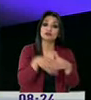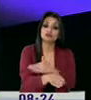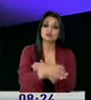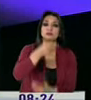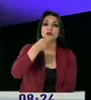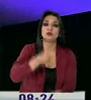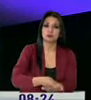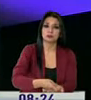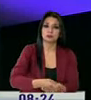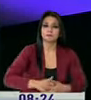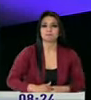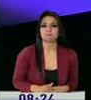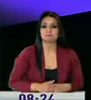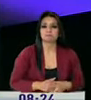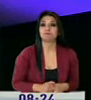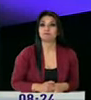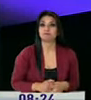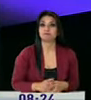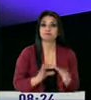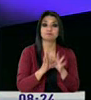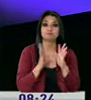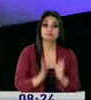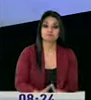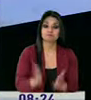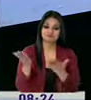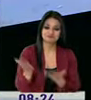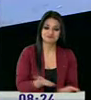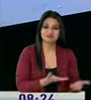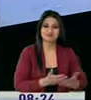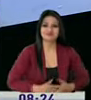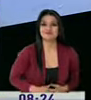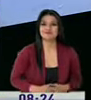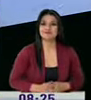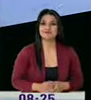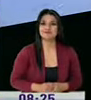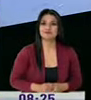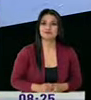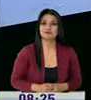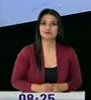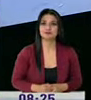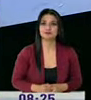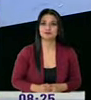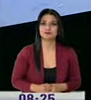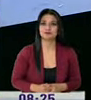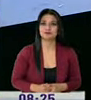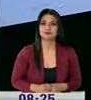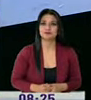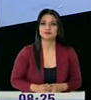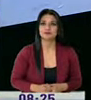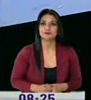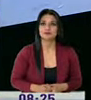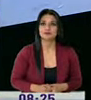centro importante de abastos. Sofía Vintimilla, Sofía, vamos contigo, adelante.